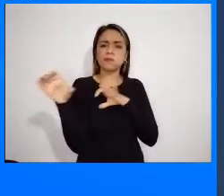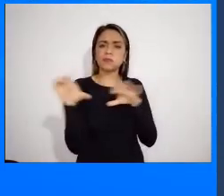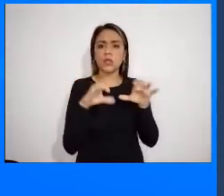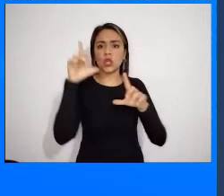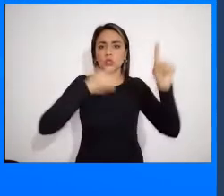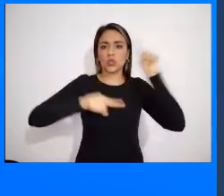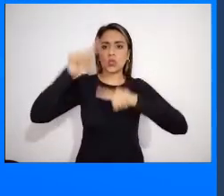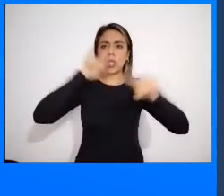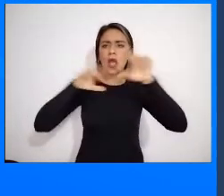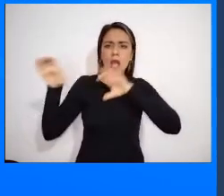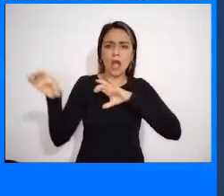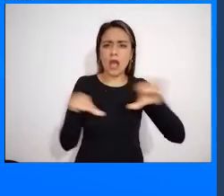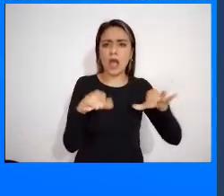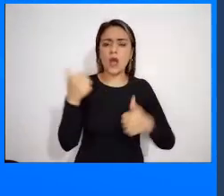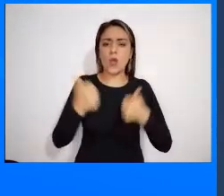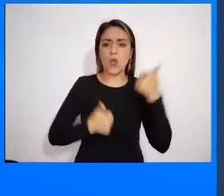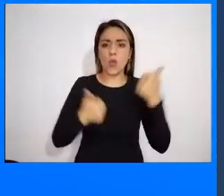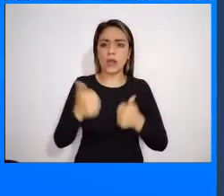turistas.